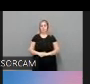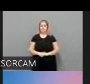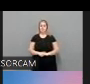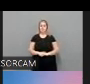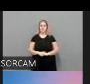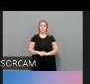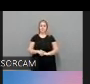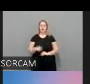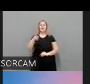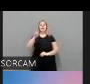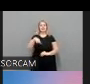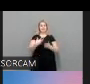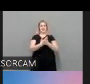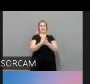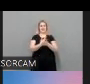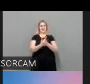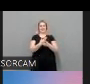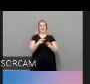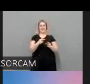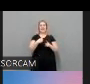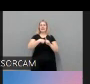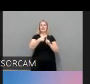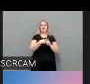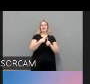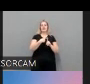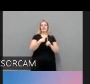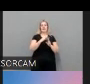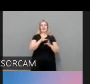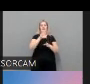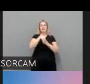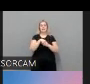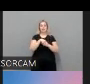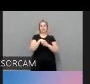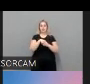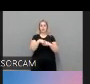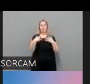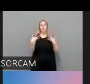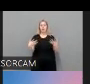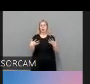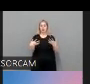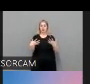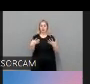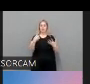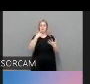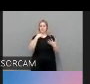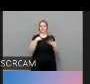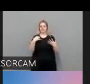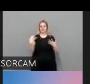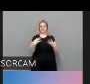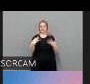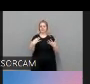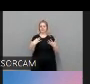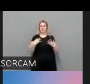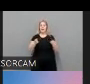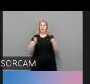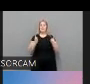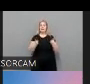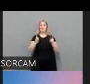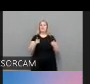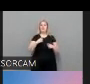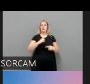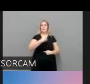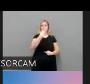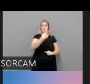También nos explica cuáles son los niveles de intervención en la atención temprana y nos dice que la prevención primaria pretende